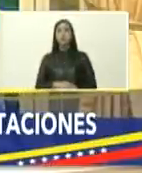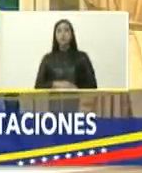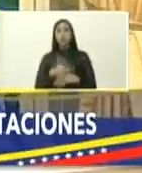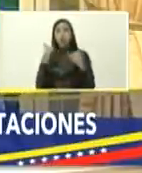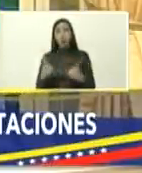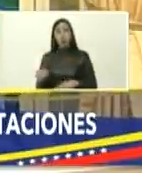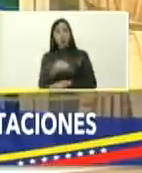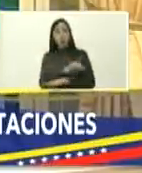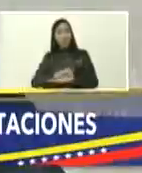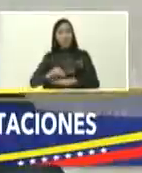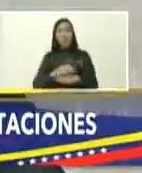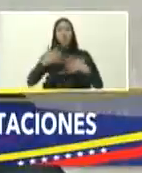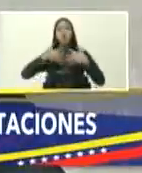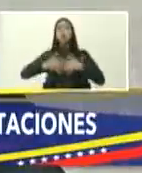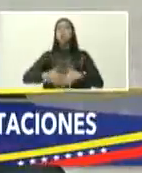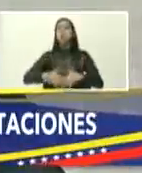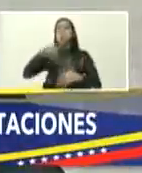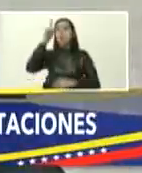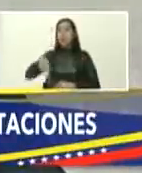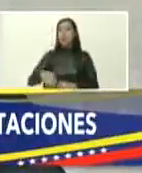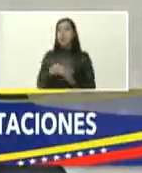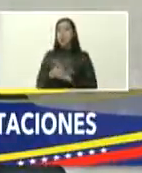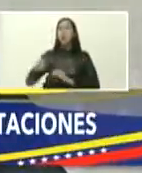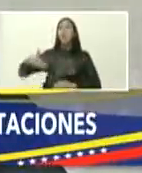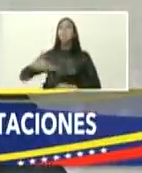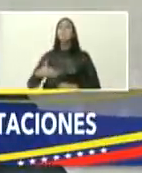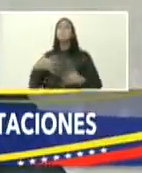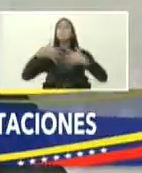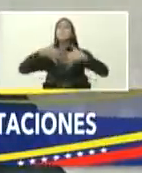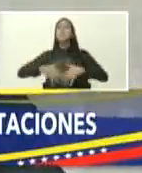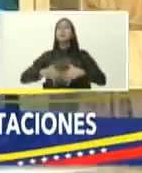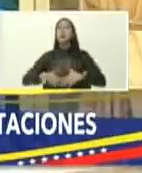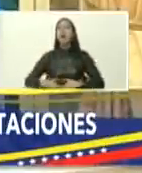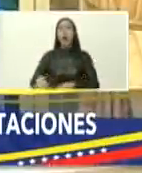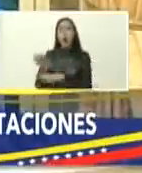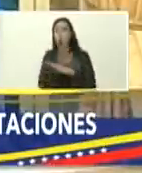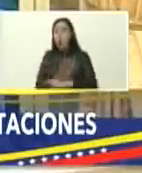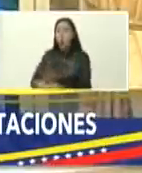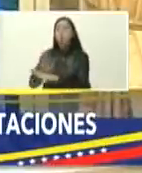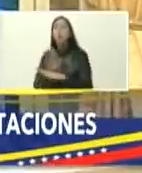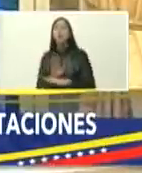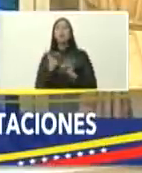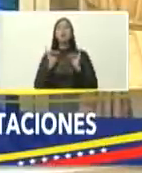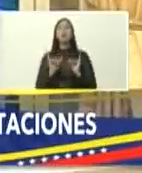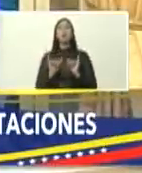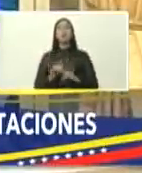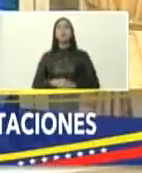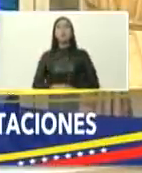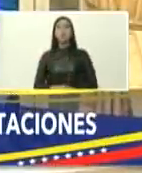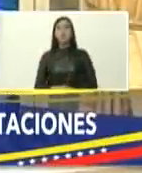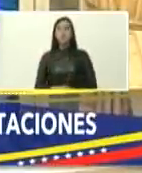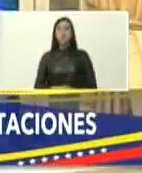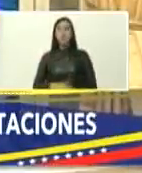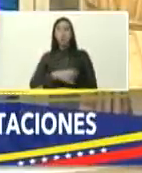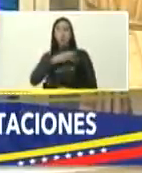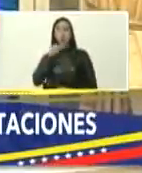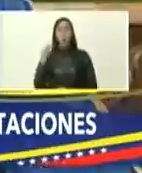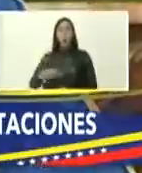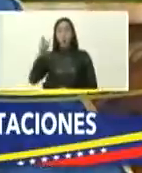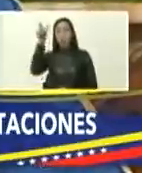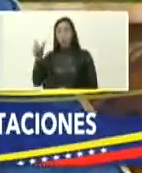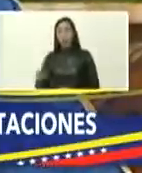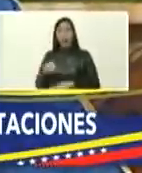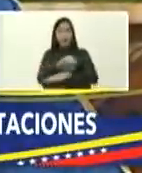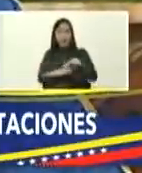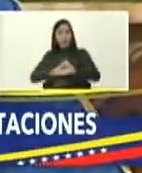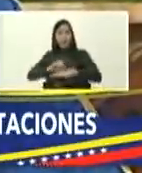ministro de Industria, también el ministro de Pesca y Acuicultura. Este joven ministro